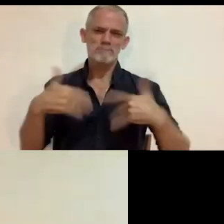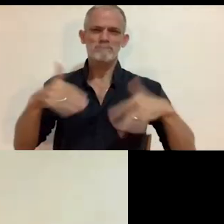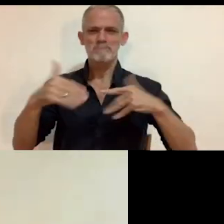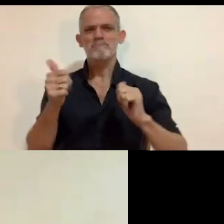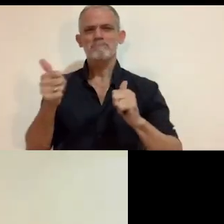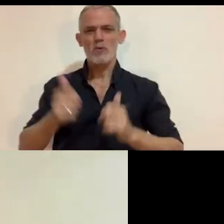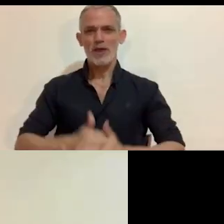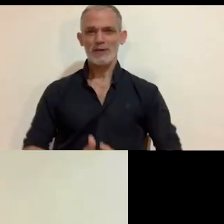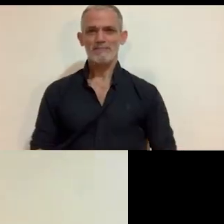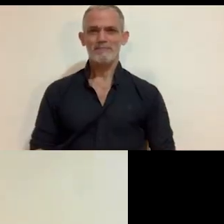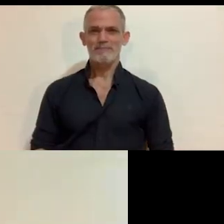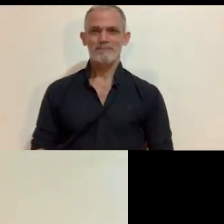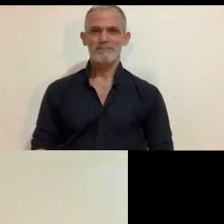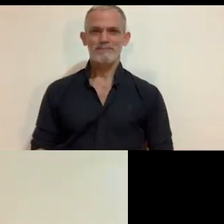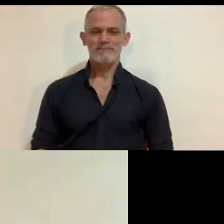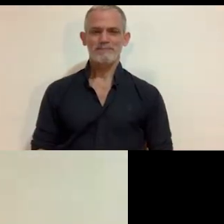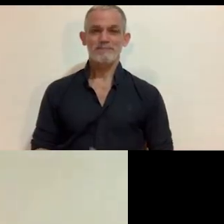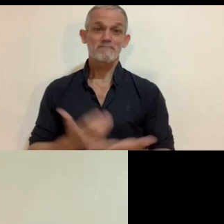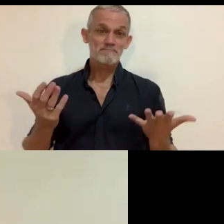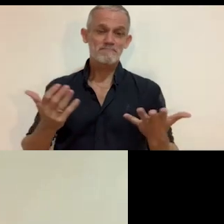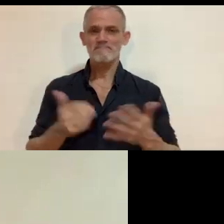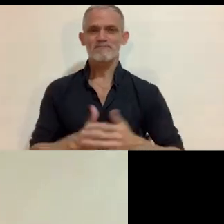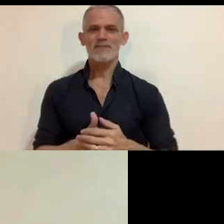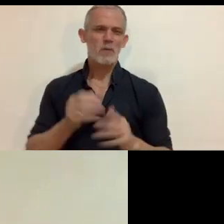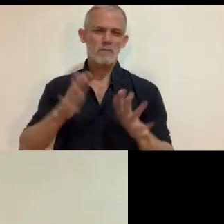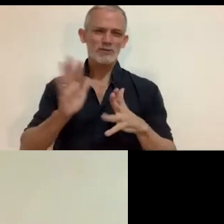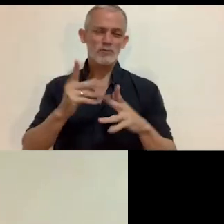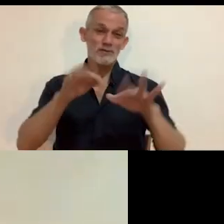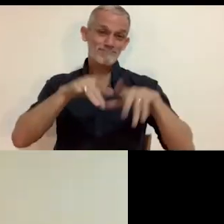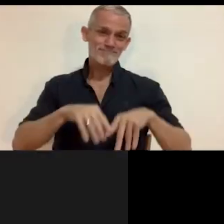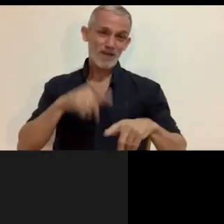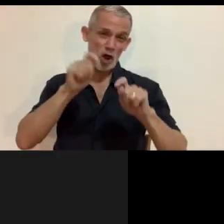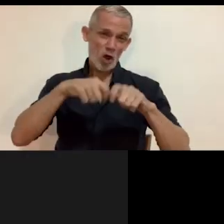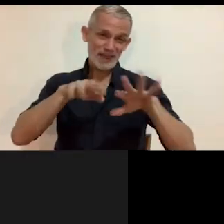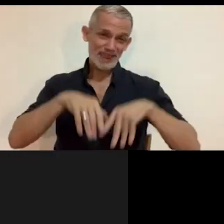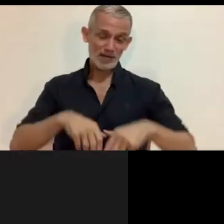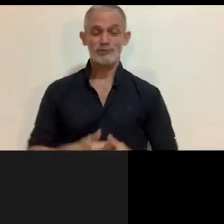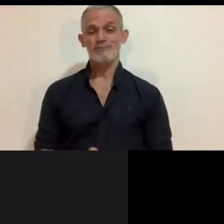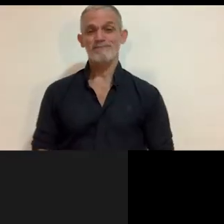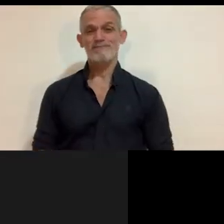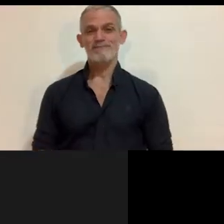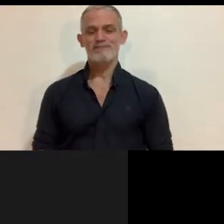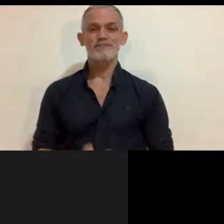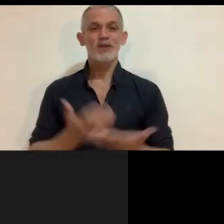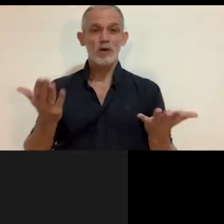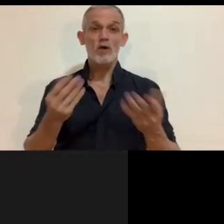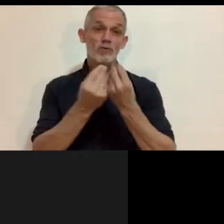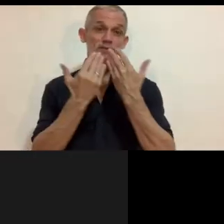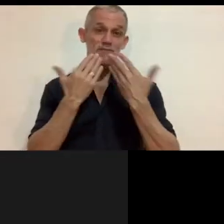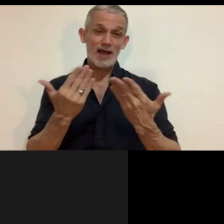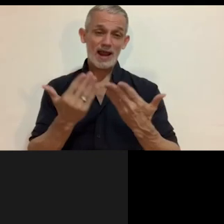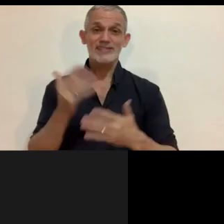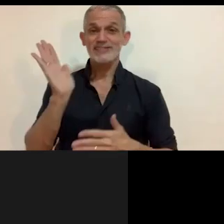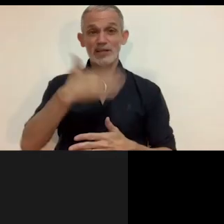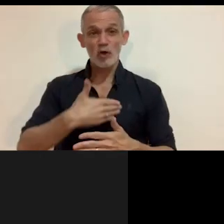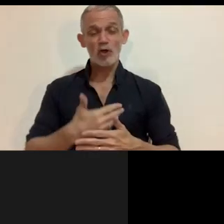Y bueno, eso es más o menos todo lo que van diciendo. Bueno, muchísimas gracias a todos y bueno, y quedo a